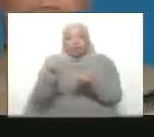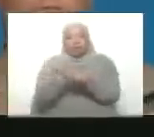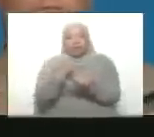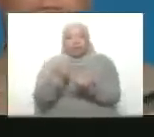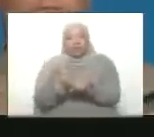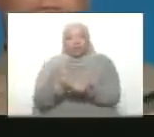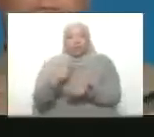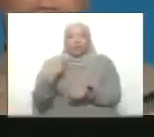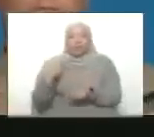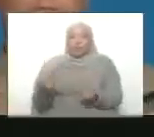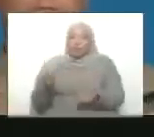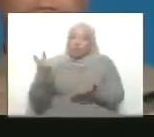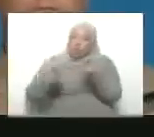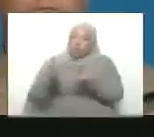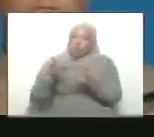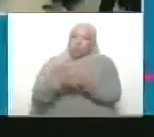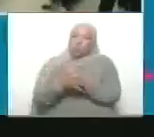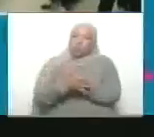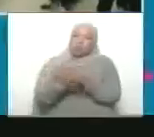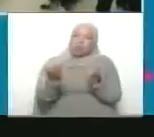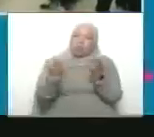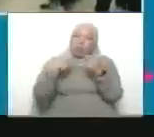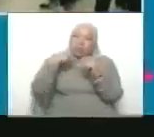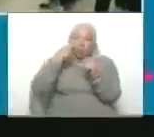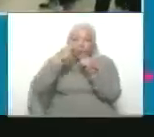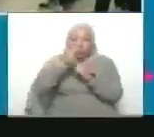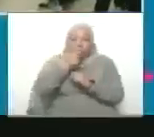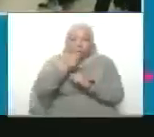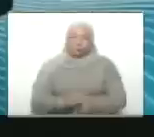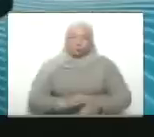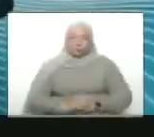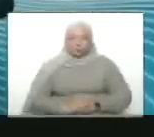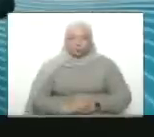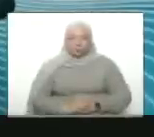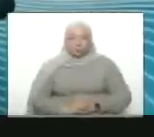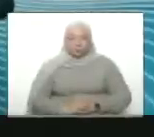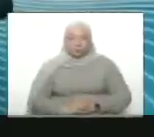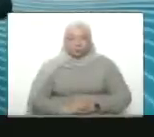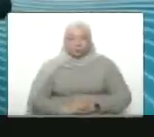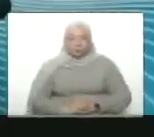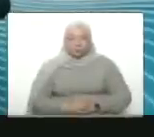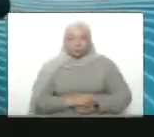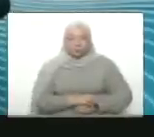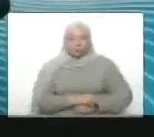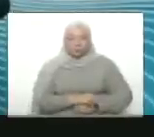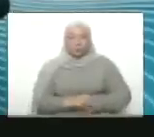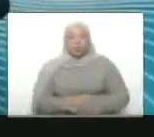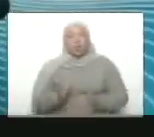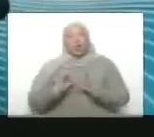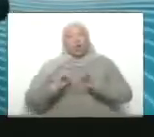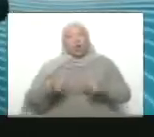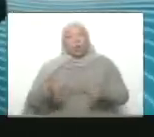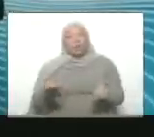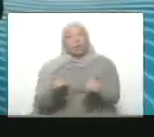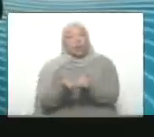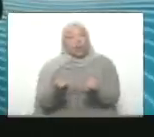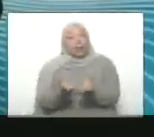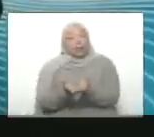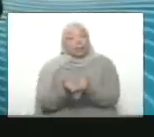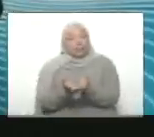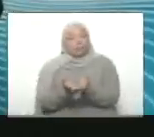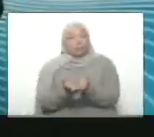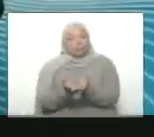podemos ver expresado a través de estas cámaras presidente bueno así entonces ha sido el regreso a clases presidente